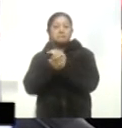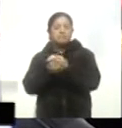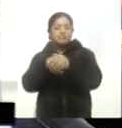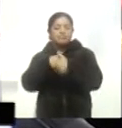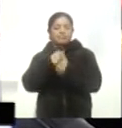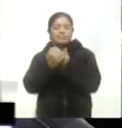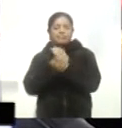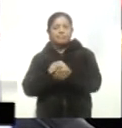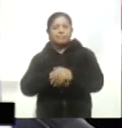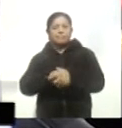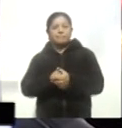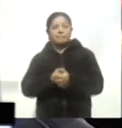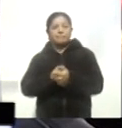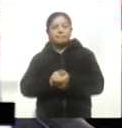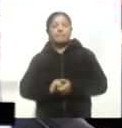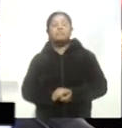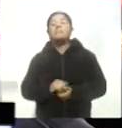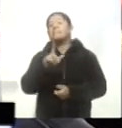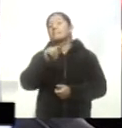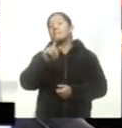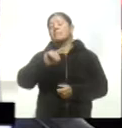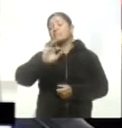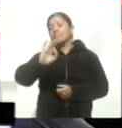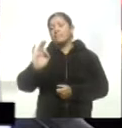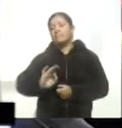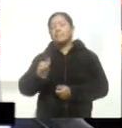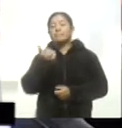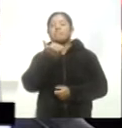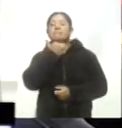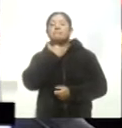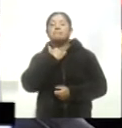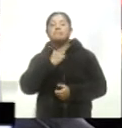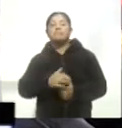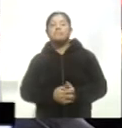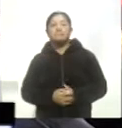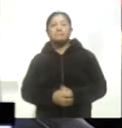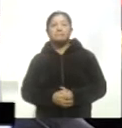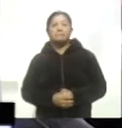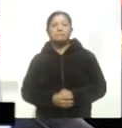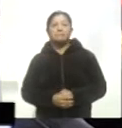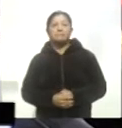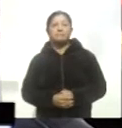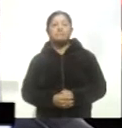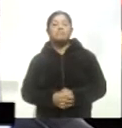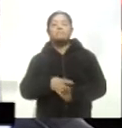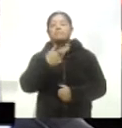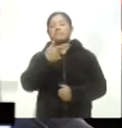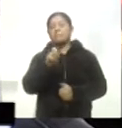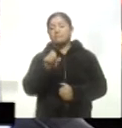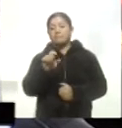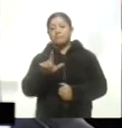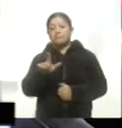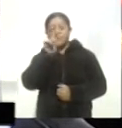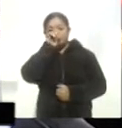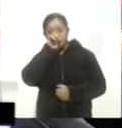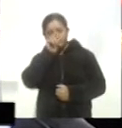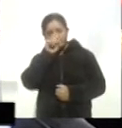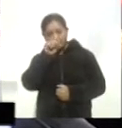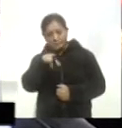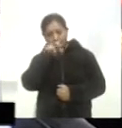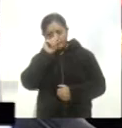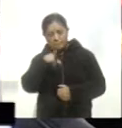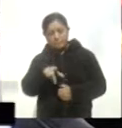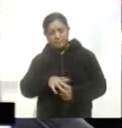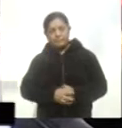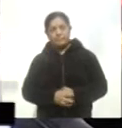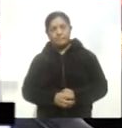antibacterial con el 70% de alcohol. Y como ustedes podrán advertir,